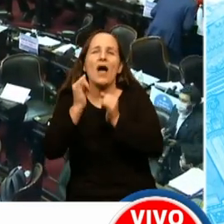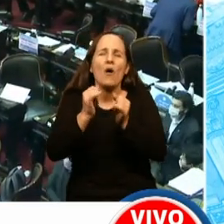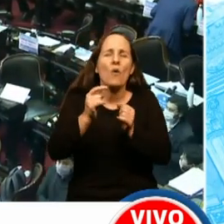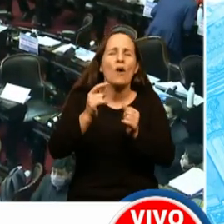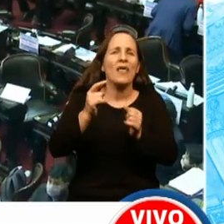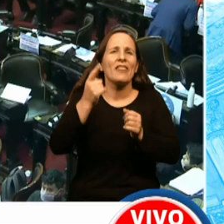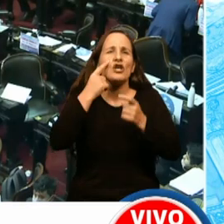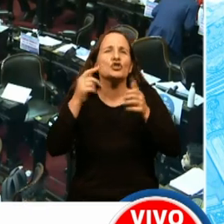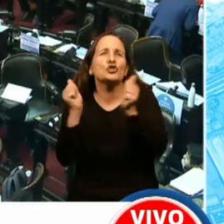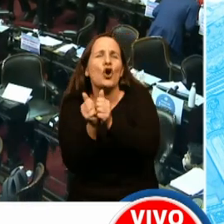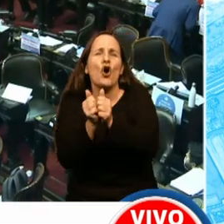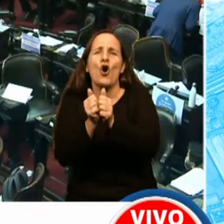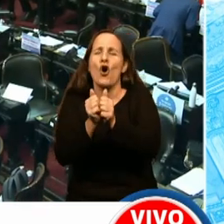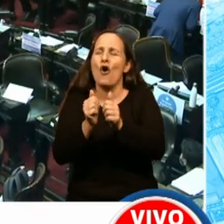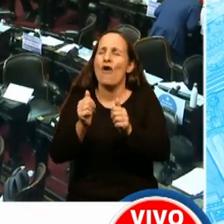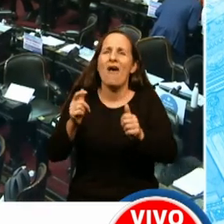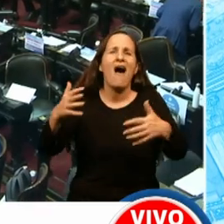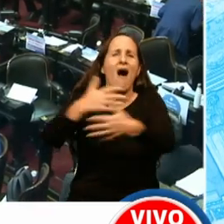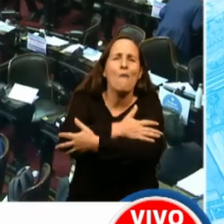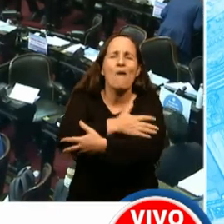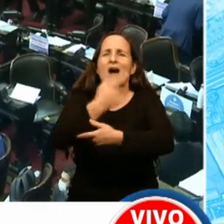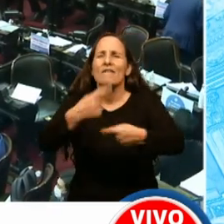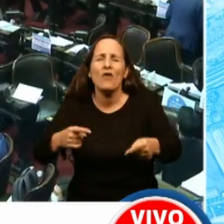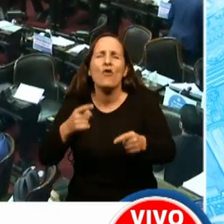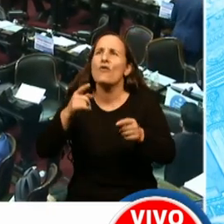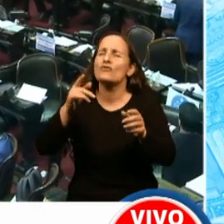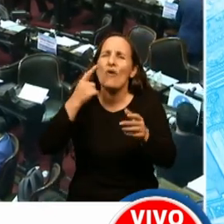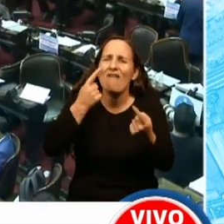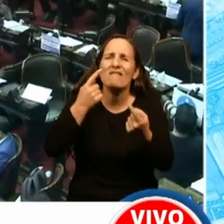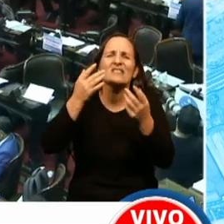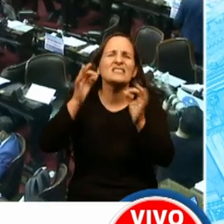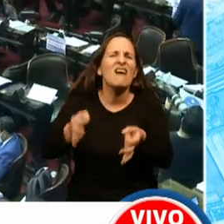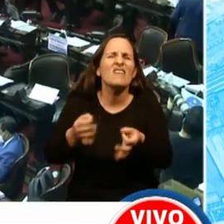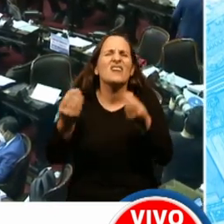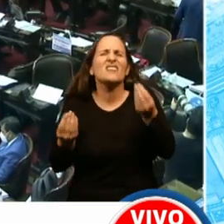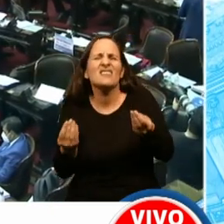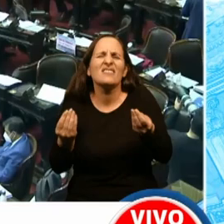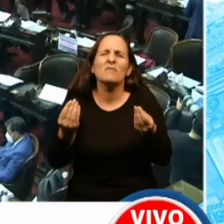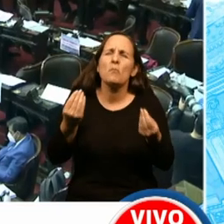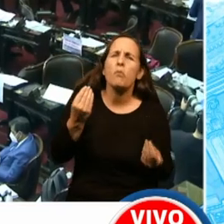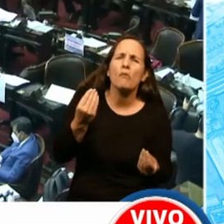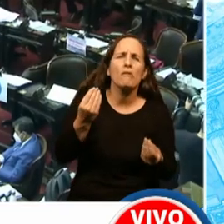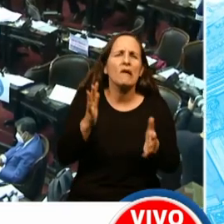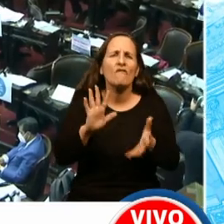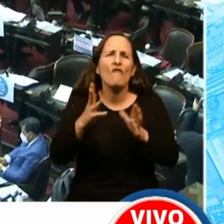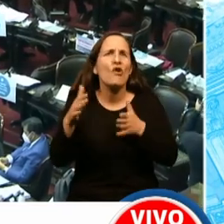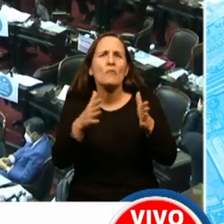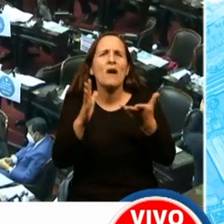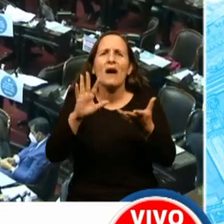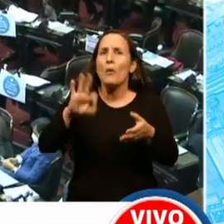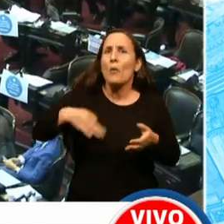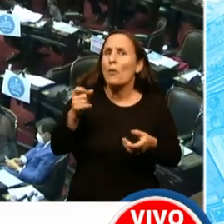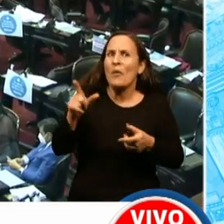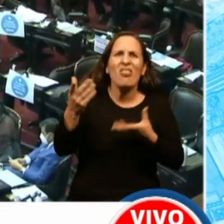ellos de abrazar las de entender qué pasa porque de cuál es el camino cómo viven a